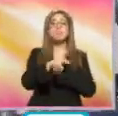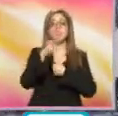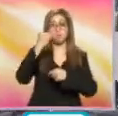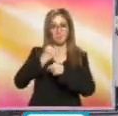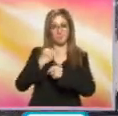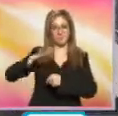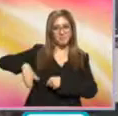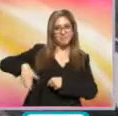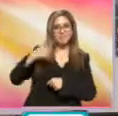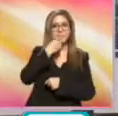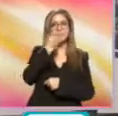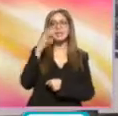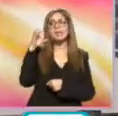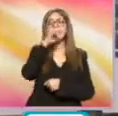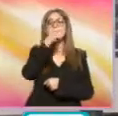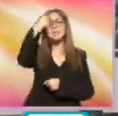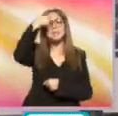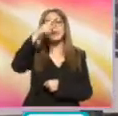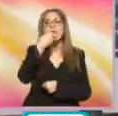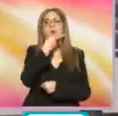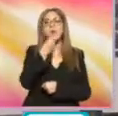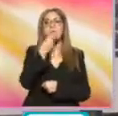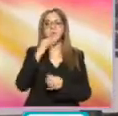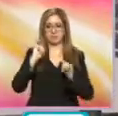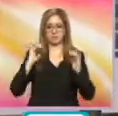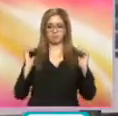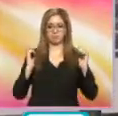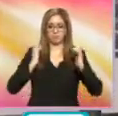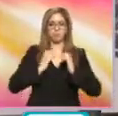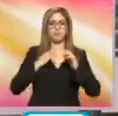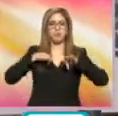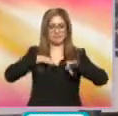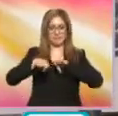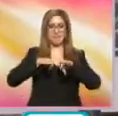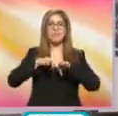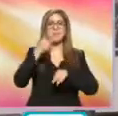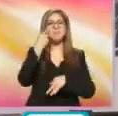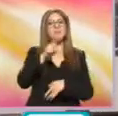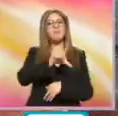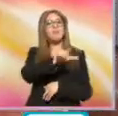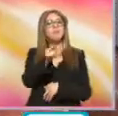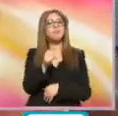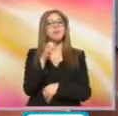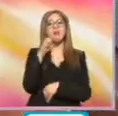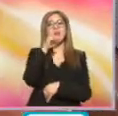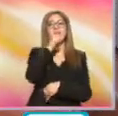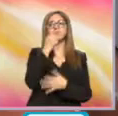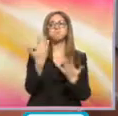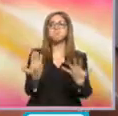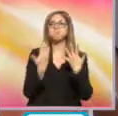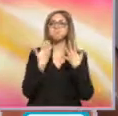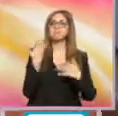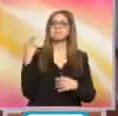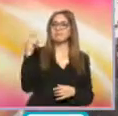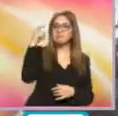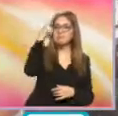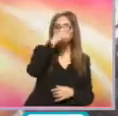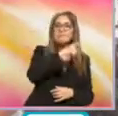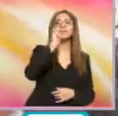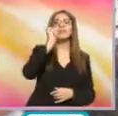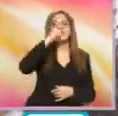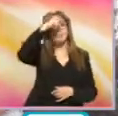finalmente sinónimo de elegancia y para muchos también es parte de su trabajo, pero puede ser complicado con estos calores, ¿no, Quique? Bueno, claro, creo yo. Uno